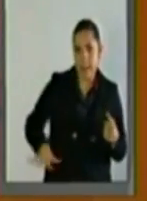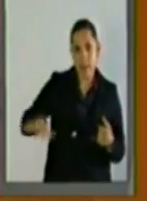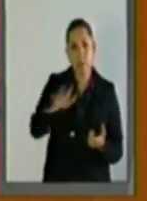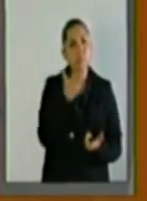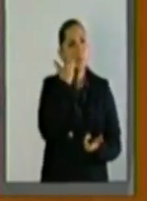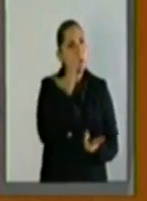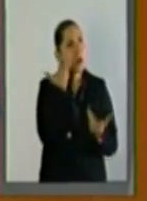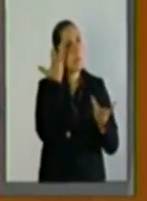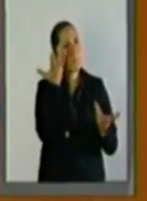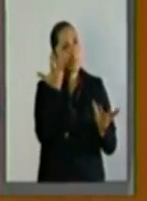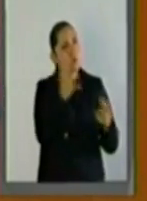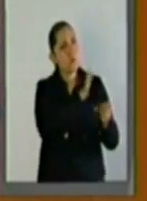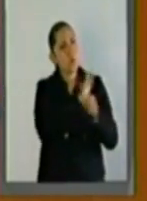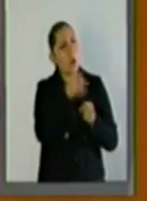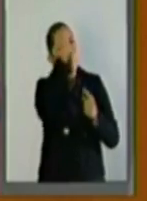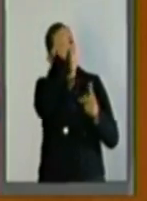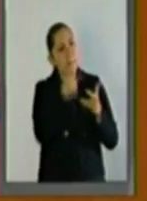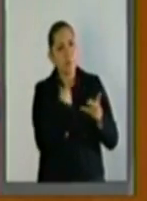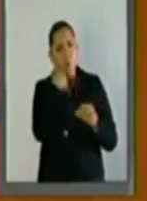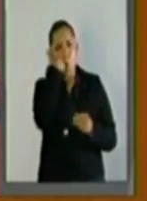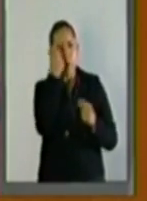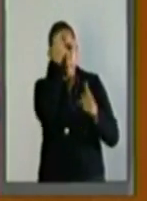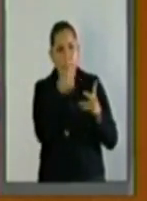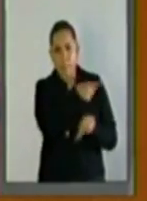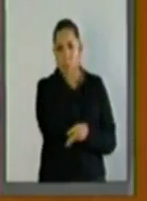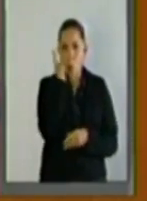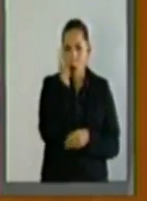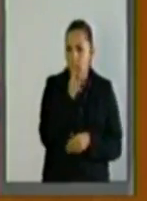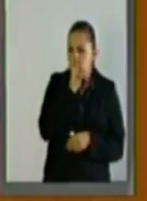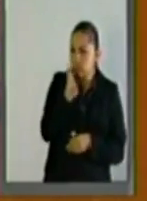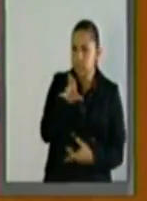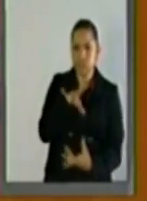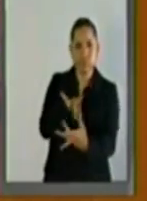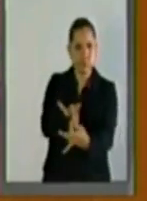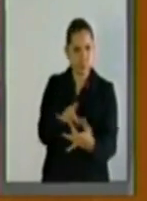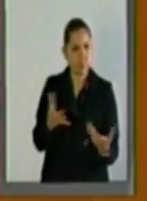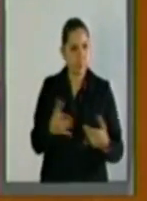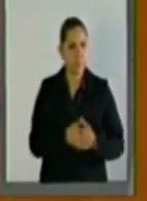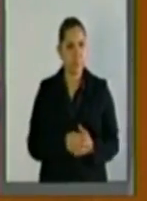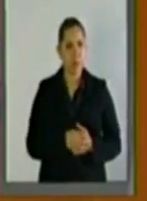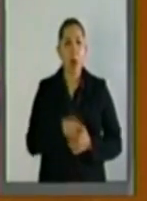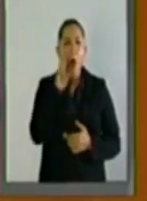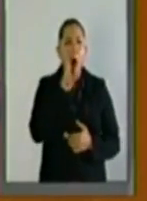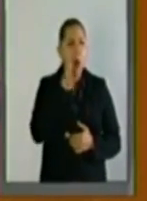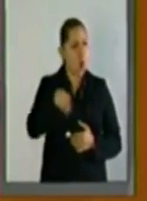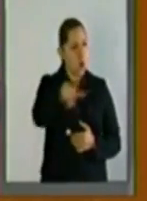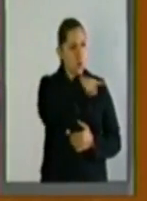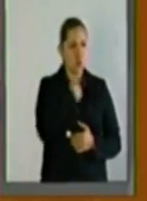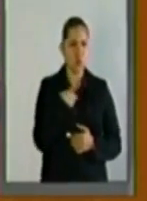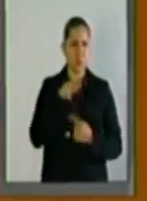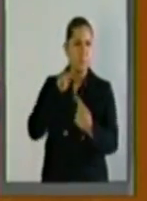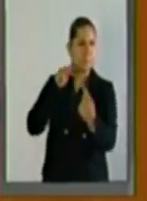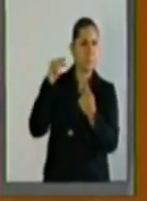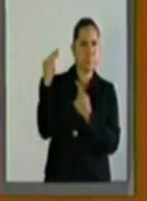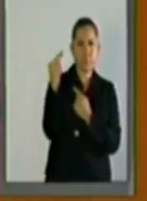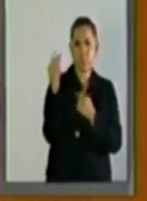por hoy esperan los mexicanos. Si nosotros vemos el entorno internacional,